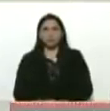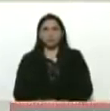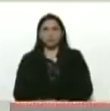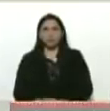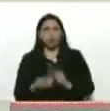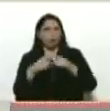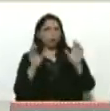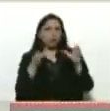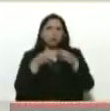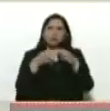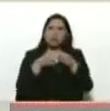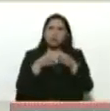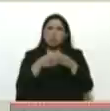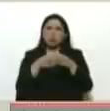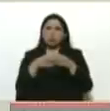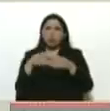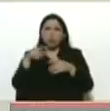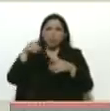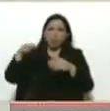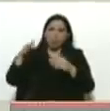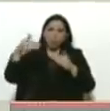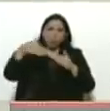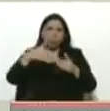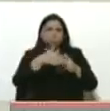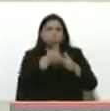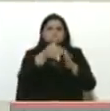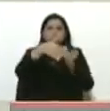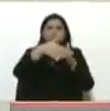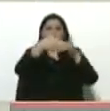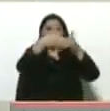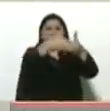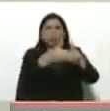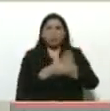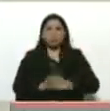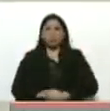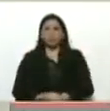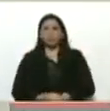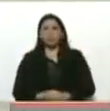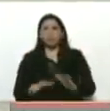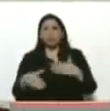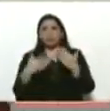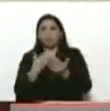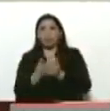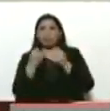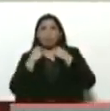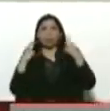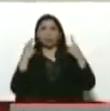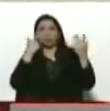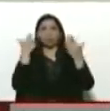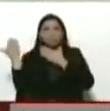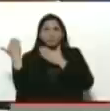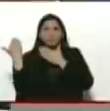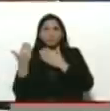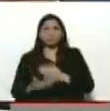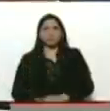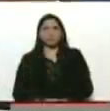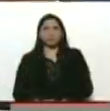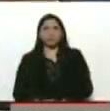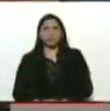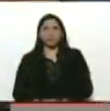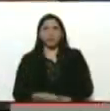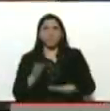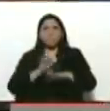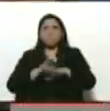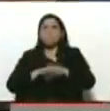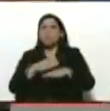Se vinieron dando la vuelta, ta, ta, ta, ta, ta, ta. Para acá. Se vinieron para Macuto y por aquí querían entrar. Pero ¿por qué por